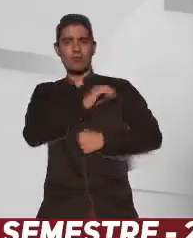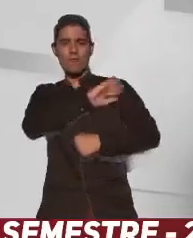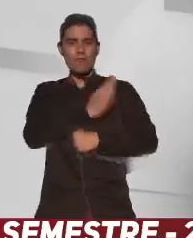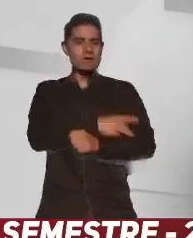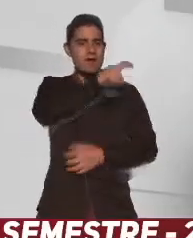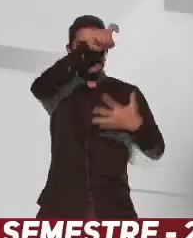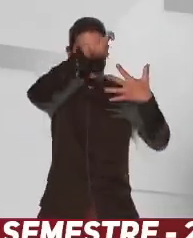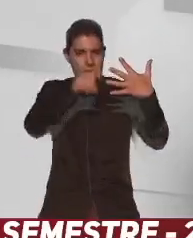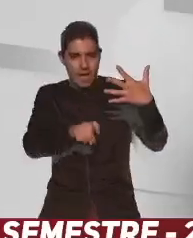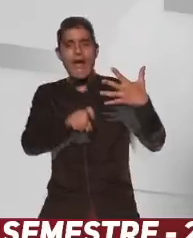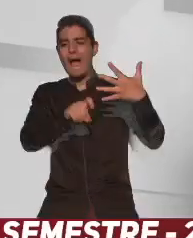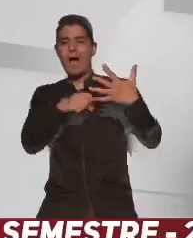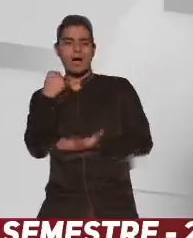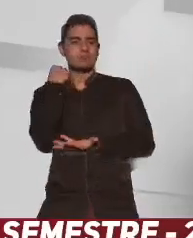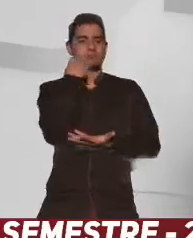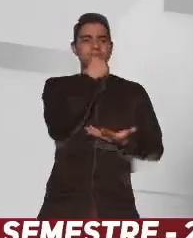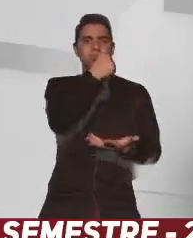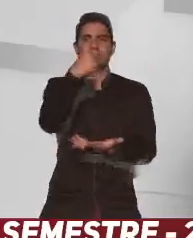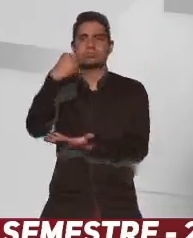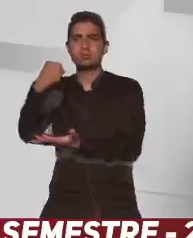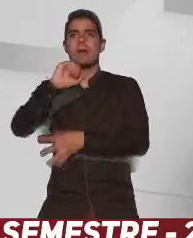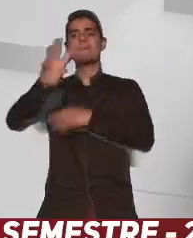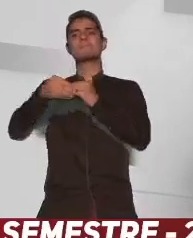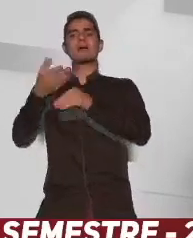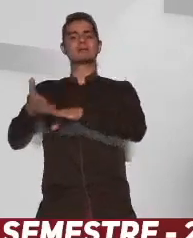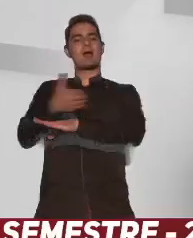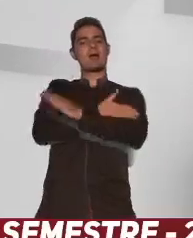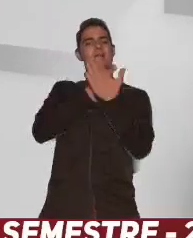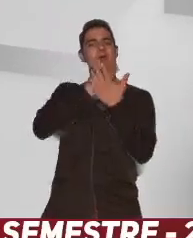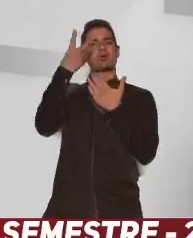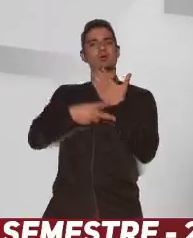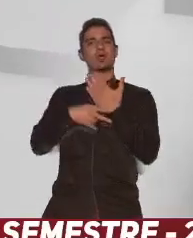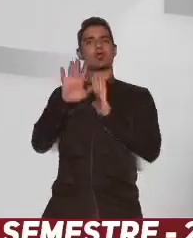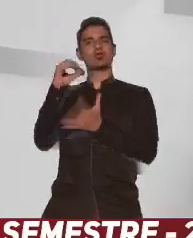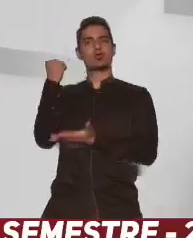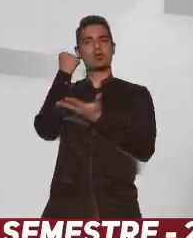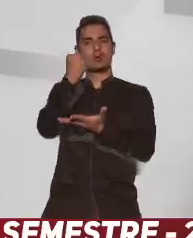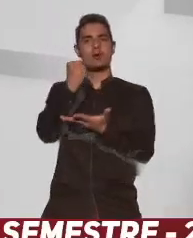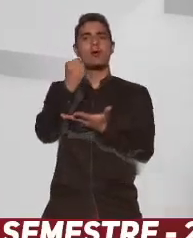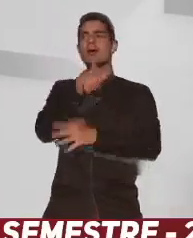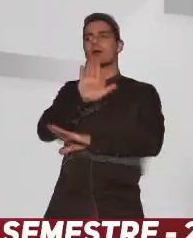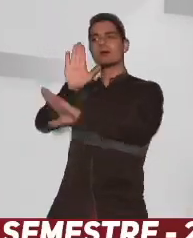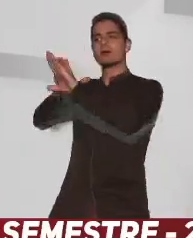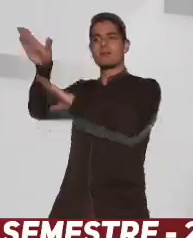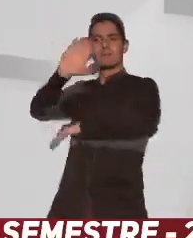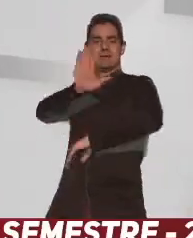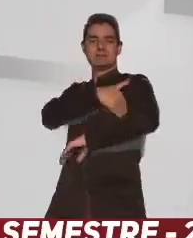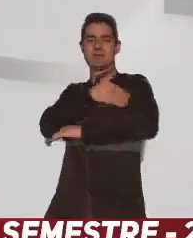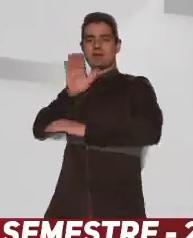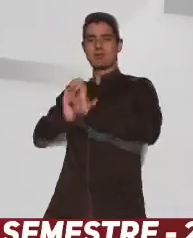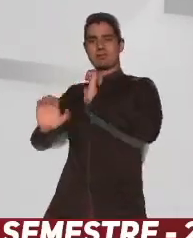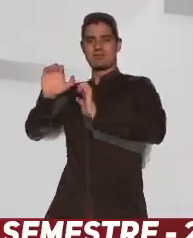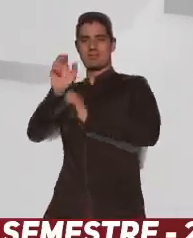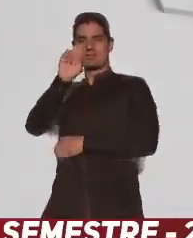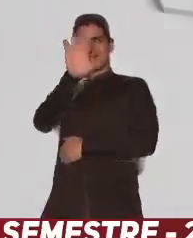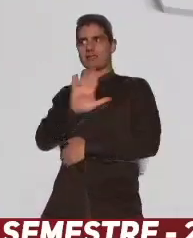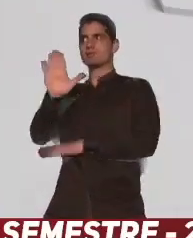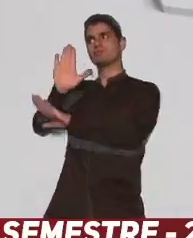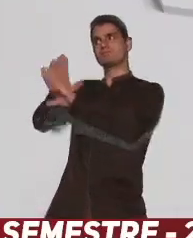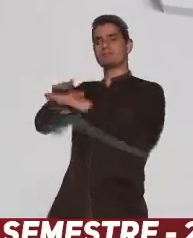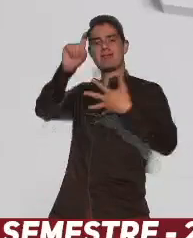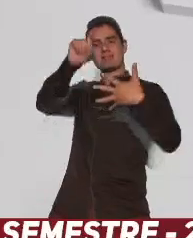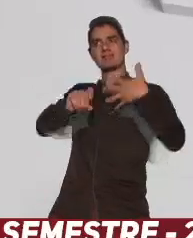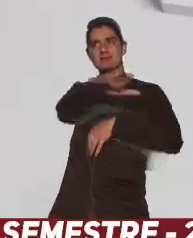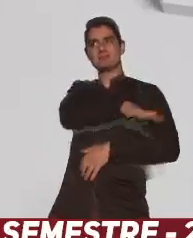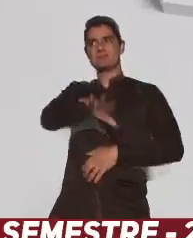del presupuesto, donde se transmiten las necesidades ante el Ministerio de Defensa Nacional, teniendo en cuenta los enfoques establecidos por la